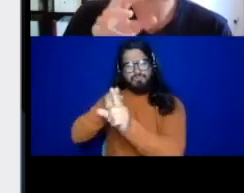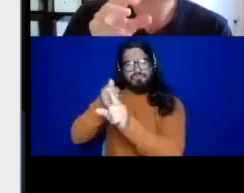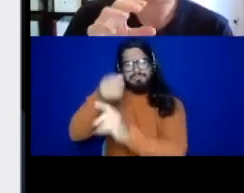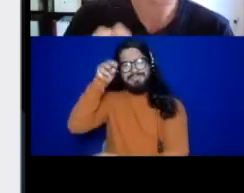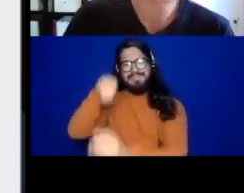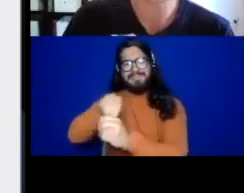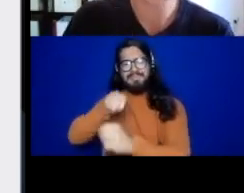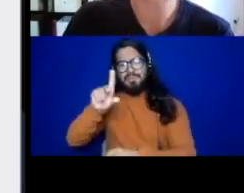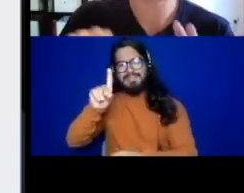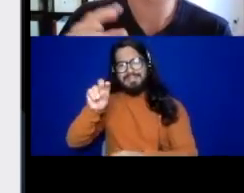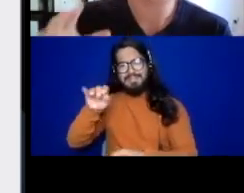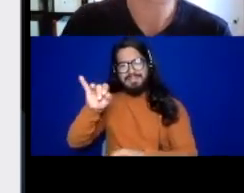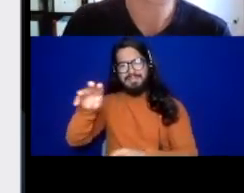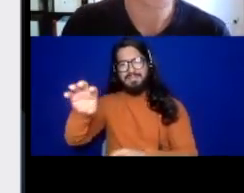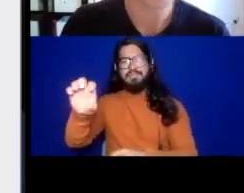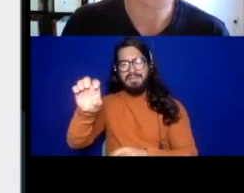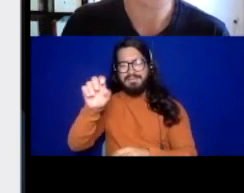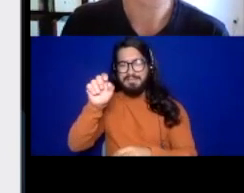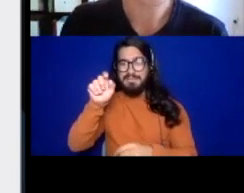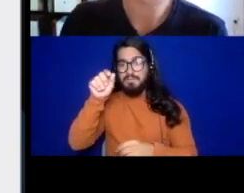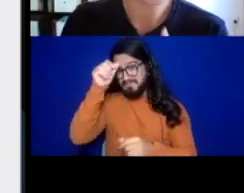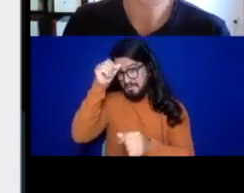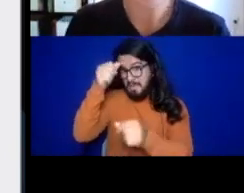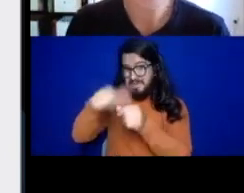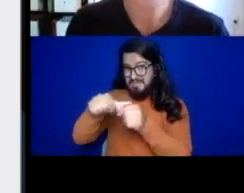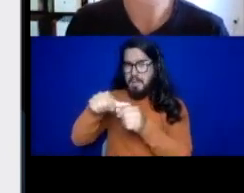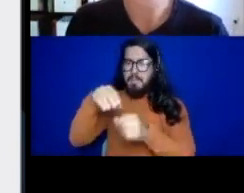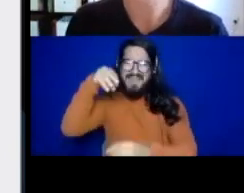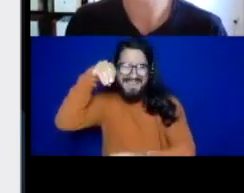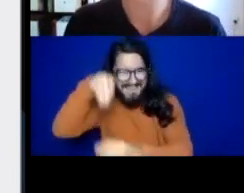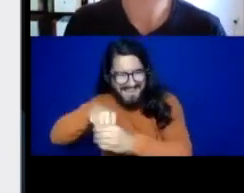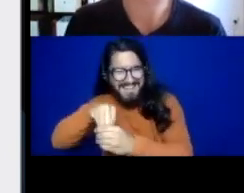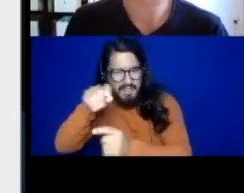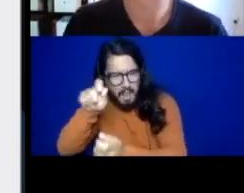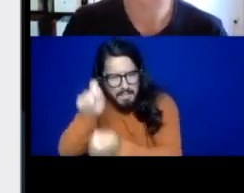Es un software que puedes usar y lo guardas en tu aparato y se acuerda